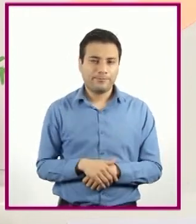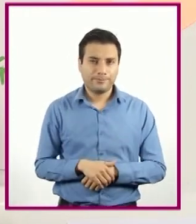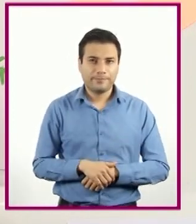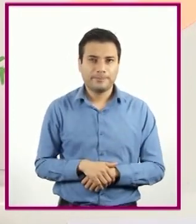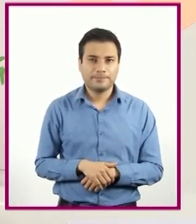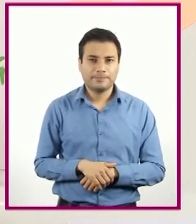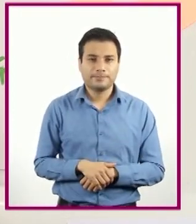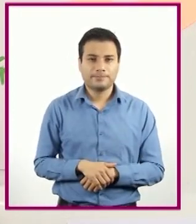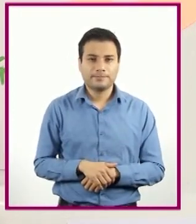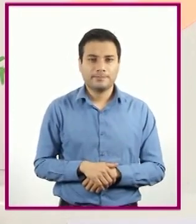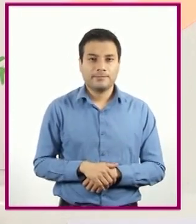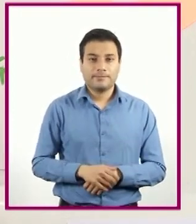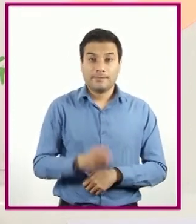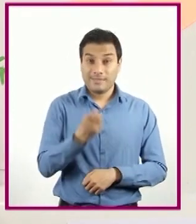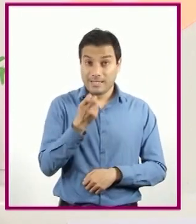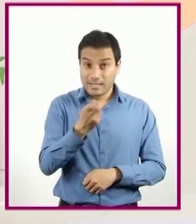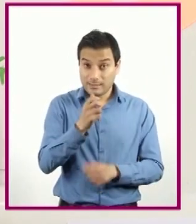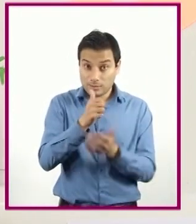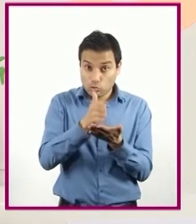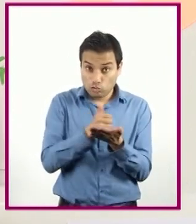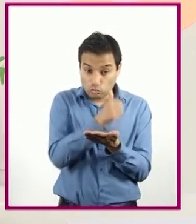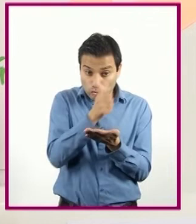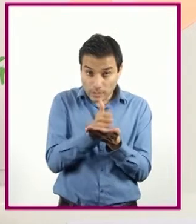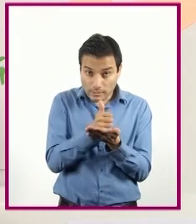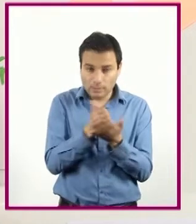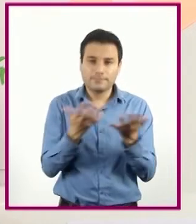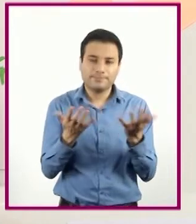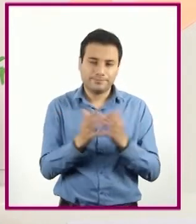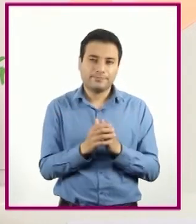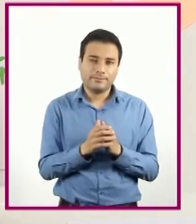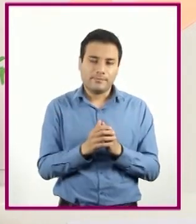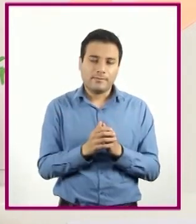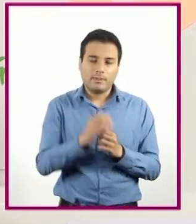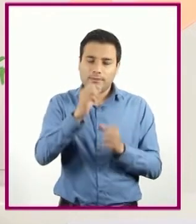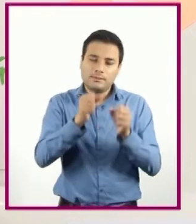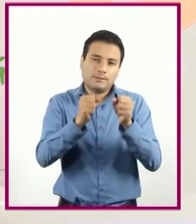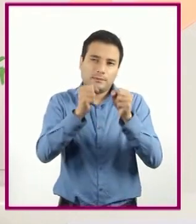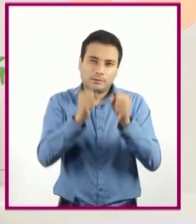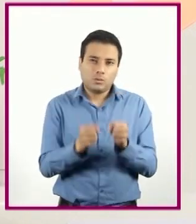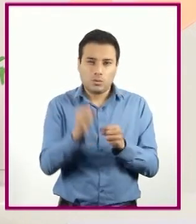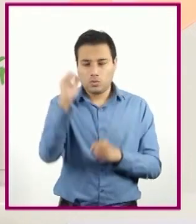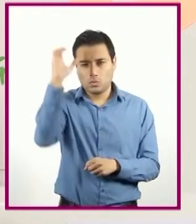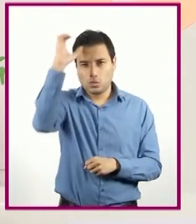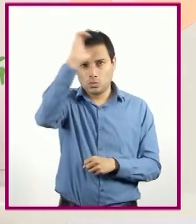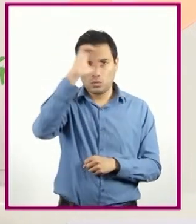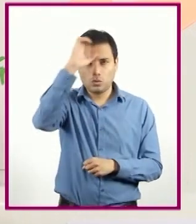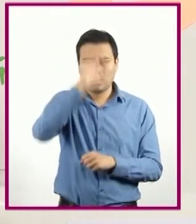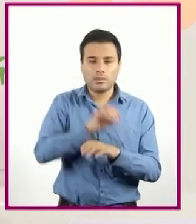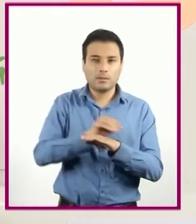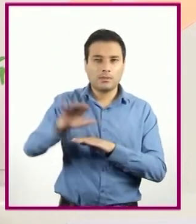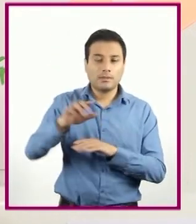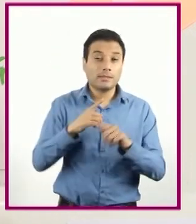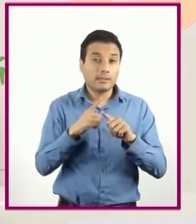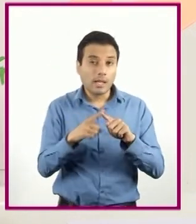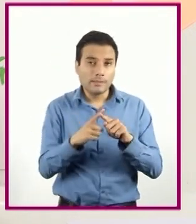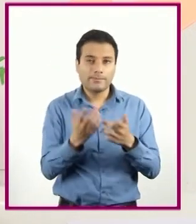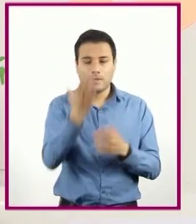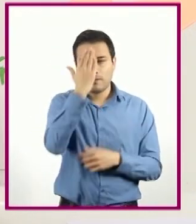En esta ciudad se observan influencias de varias culturas, entre las que destacan